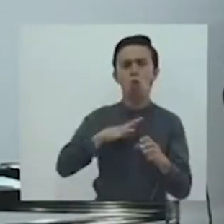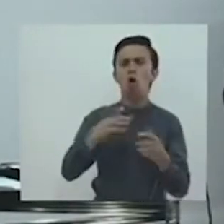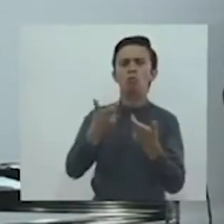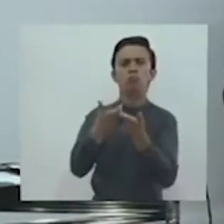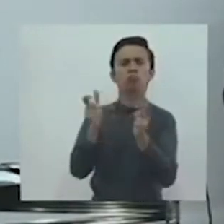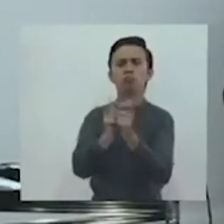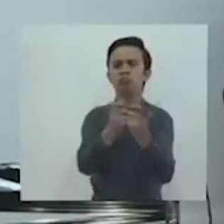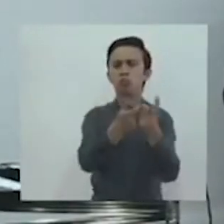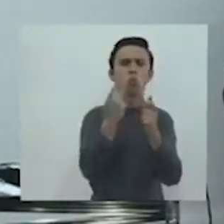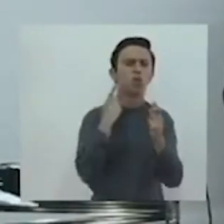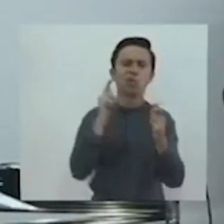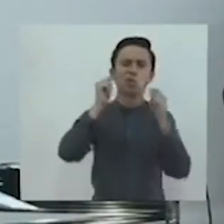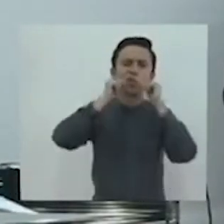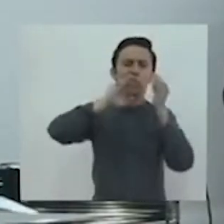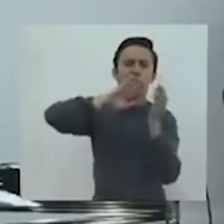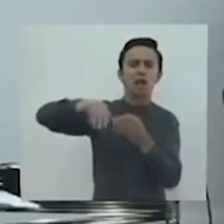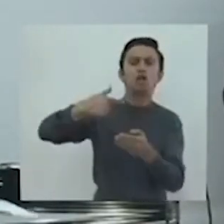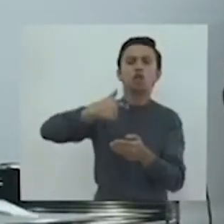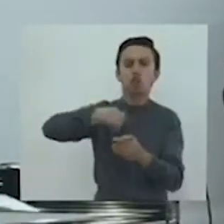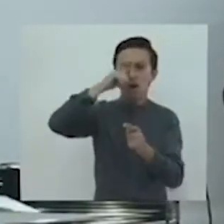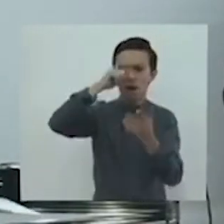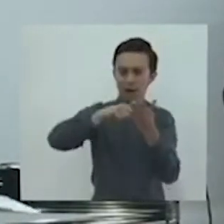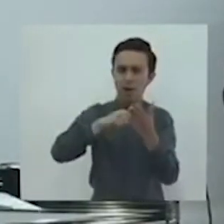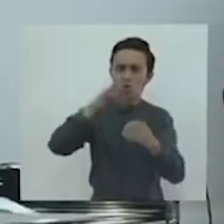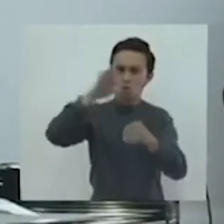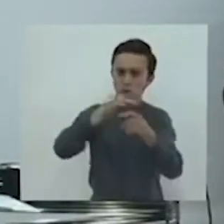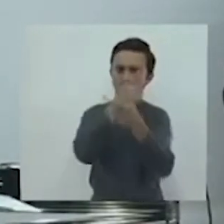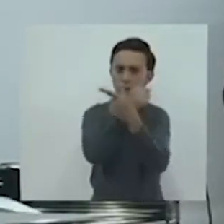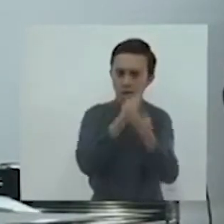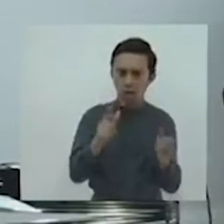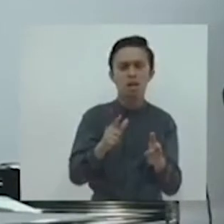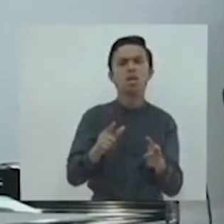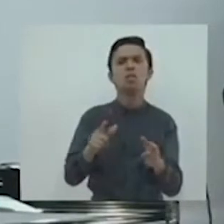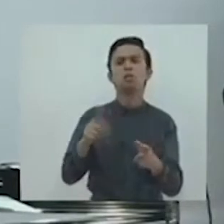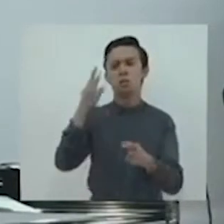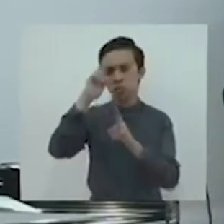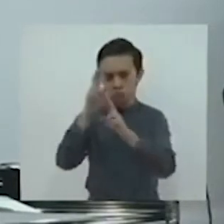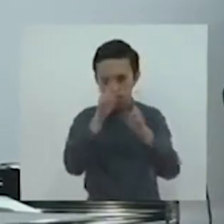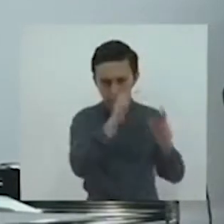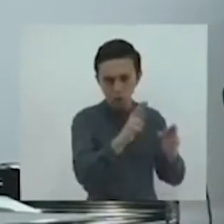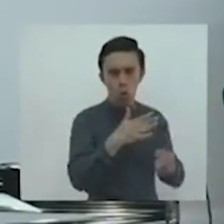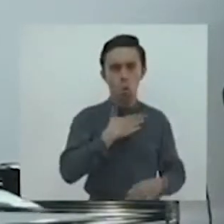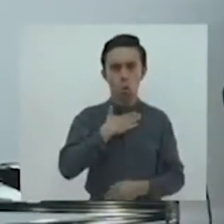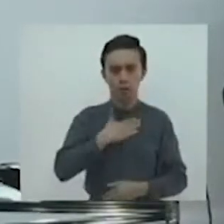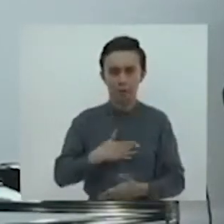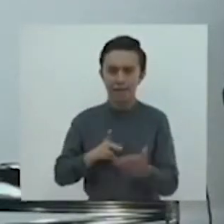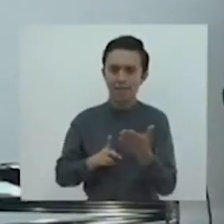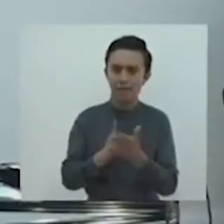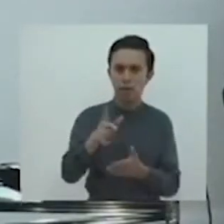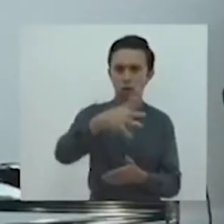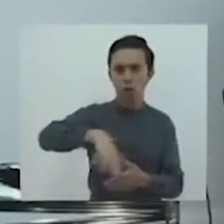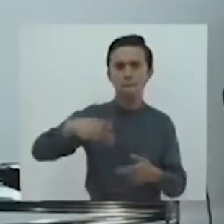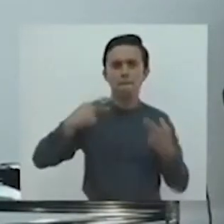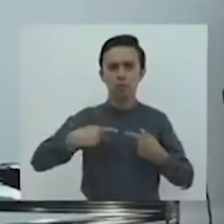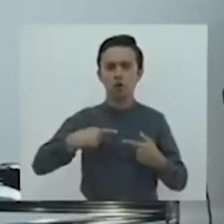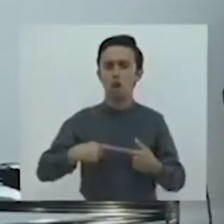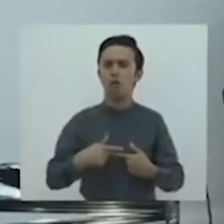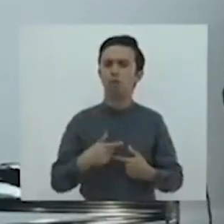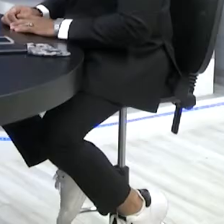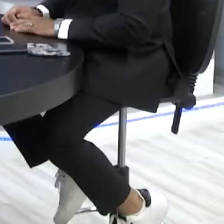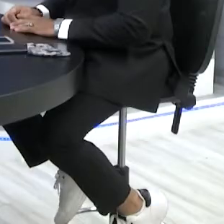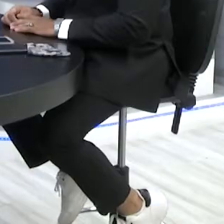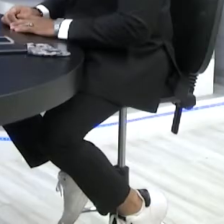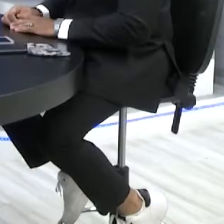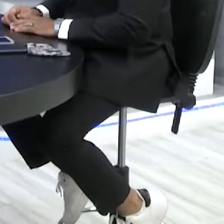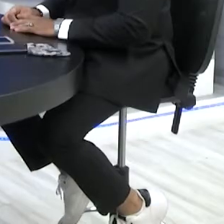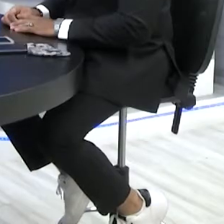formación, tiene un buen discurso. Tú y yo lo hemos entrevistado. Y lo tiene todo. Y no sé por qué no lo demostró si tenía el foro perfecto.